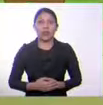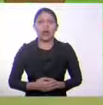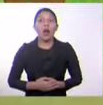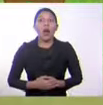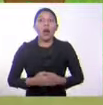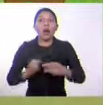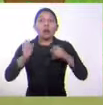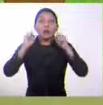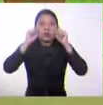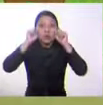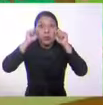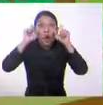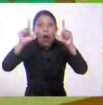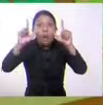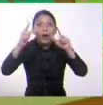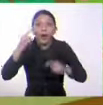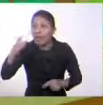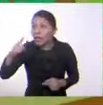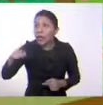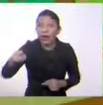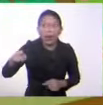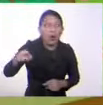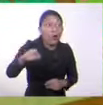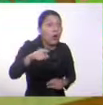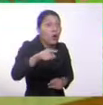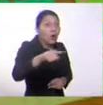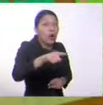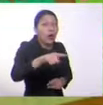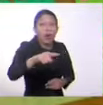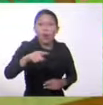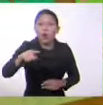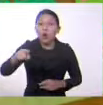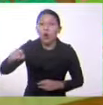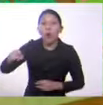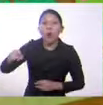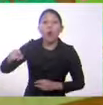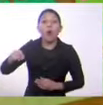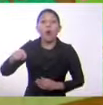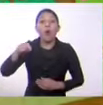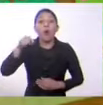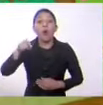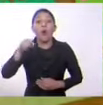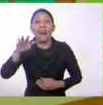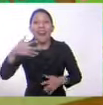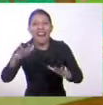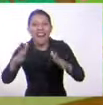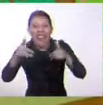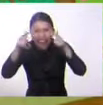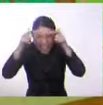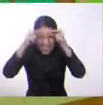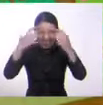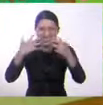Candelario, ¿esto qué es? Me parece que es el reino de las mariposas.